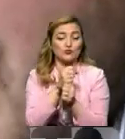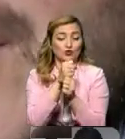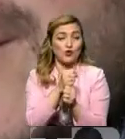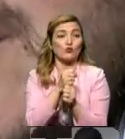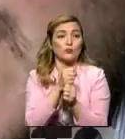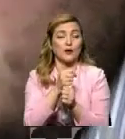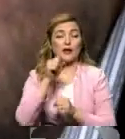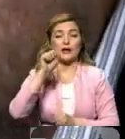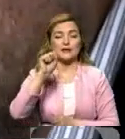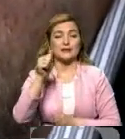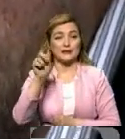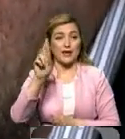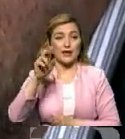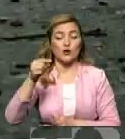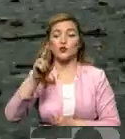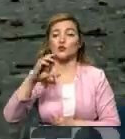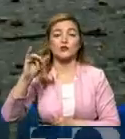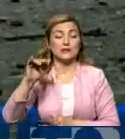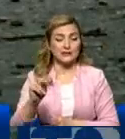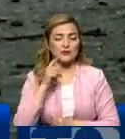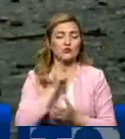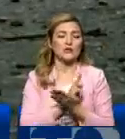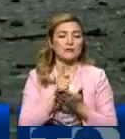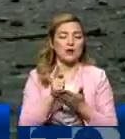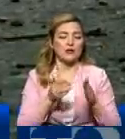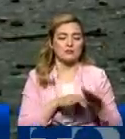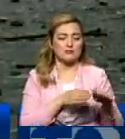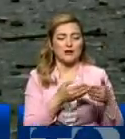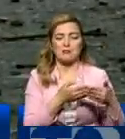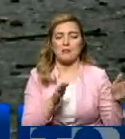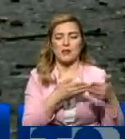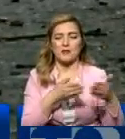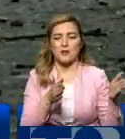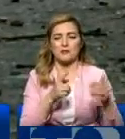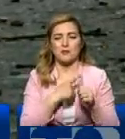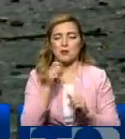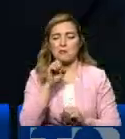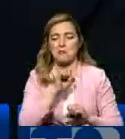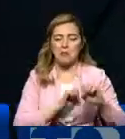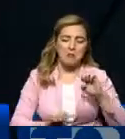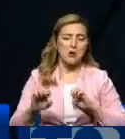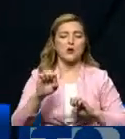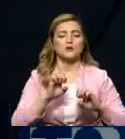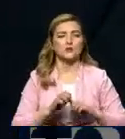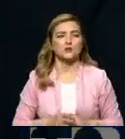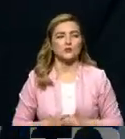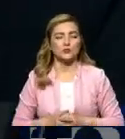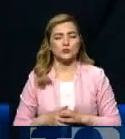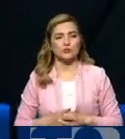Vial, Cristian Zaragozín, quien a una semana de habilitado este carril, realiza un primer balance. Dos